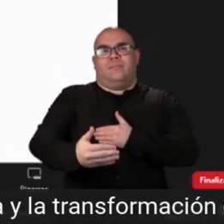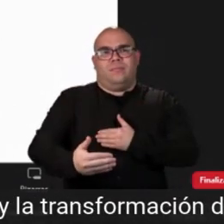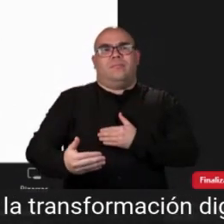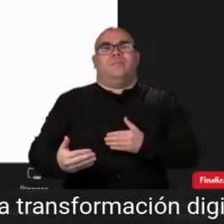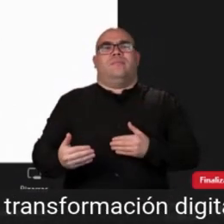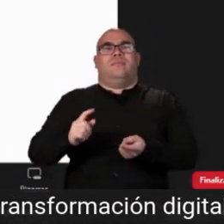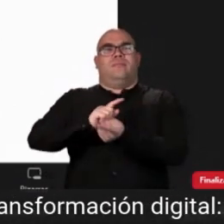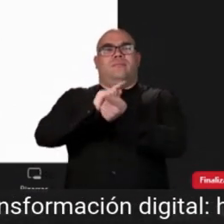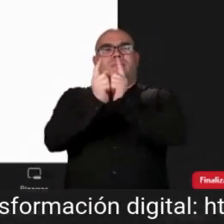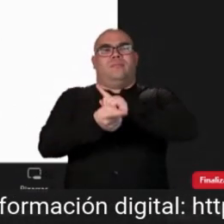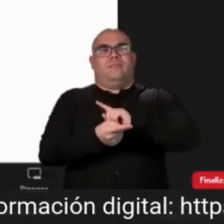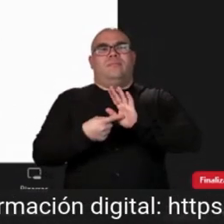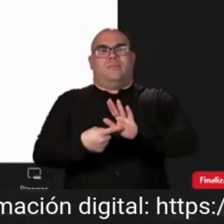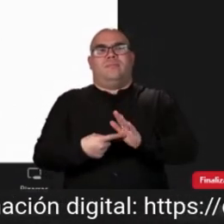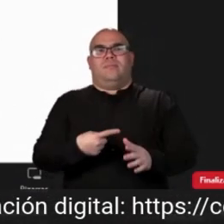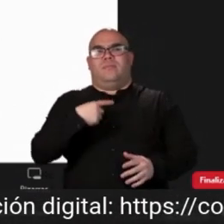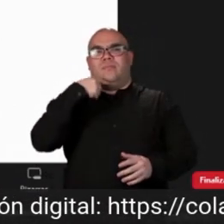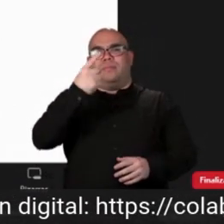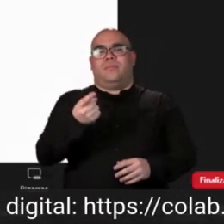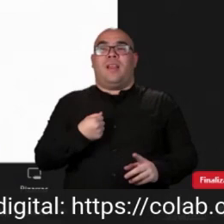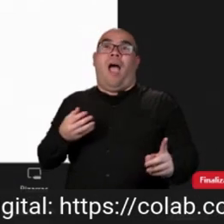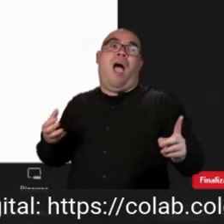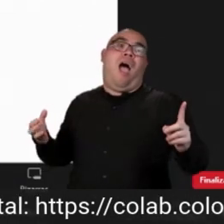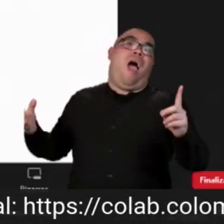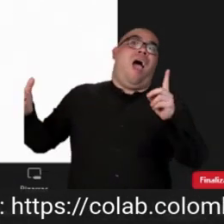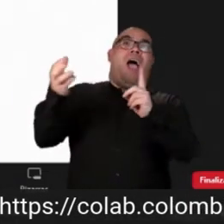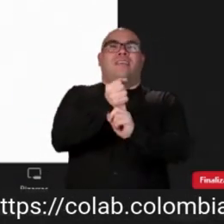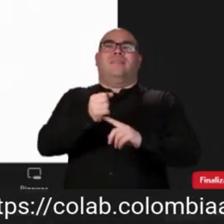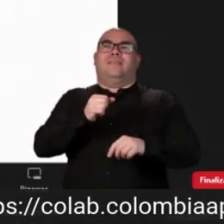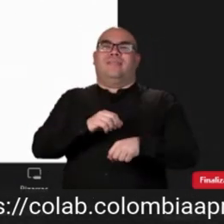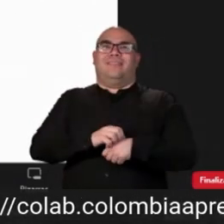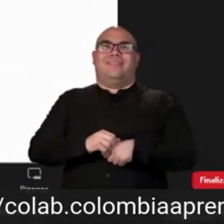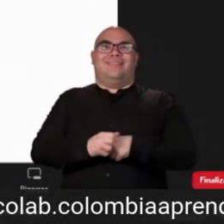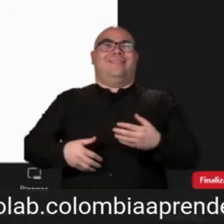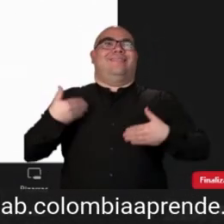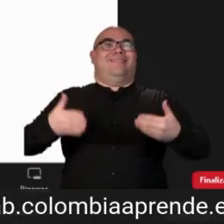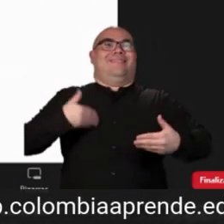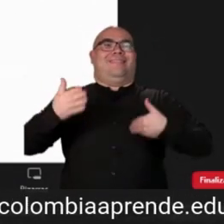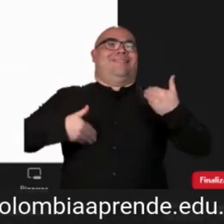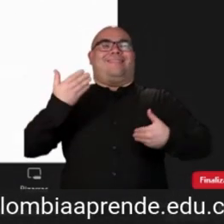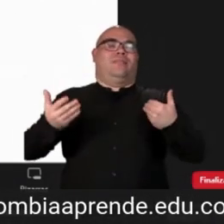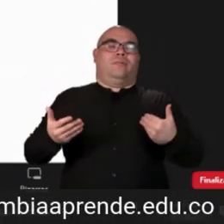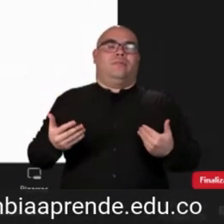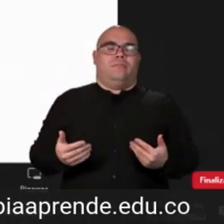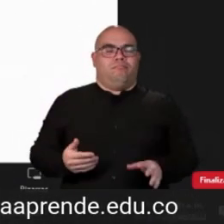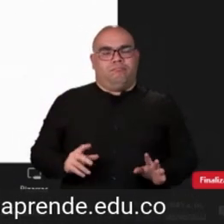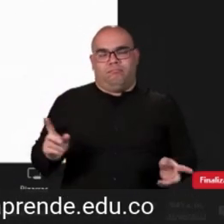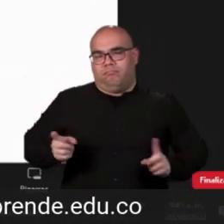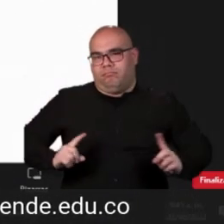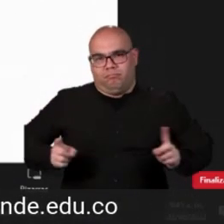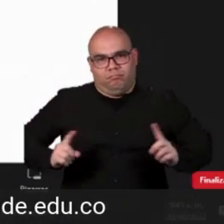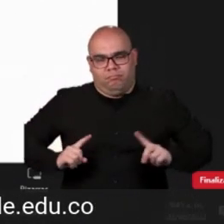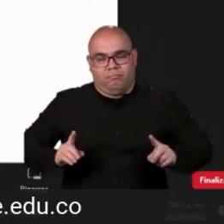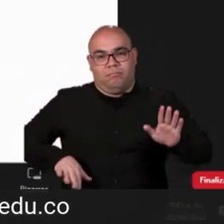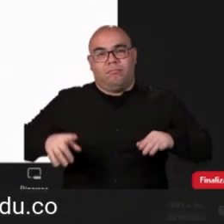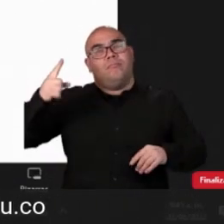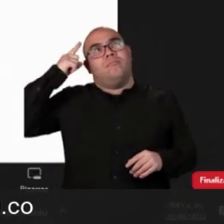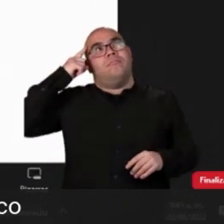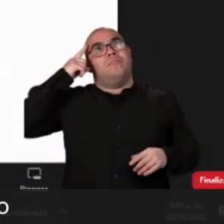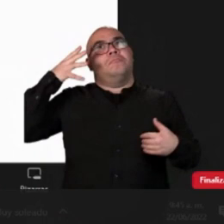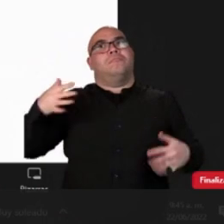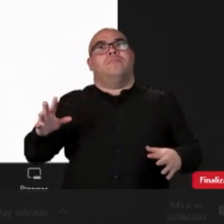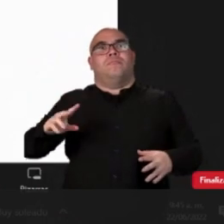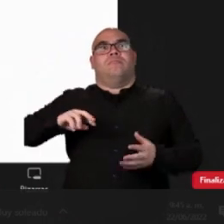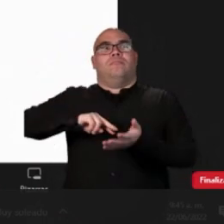no declarar victoria antes de tiempo. ¿Qué significa esto? Que a veces pensamos que ya terminamos con los procesos de